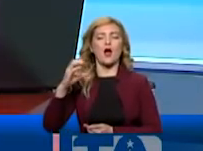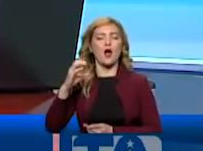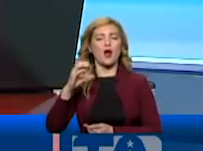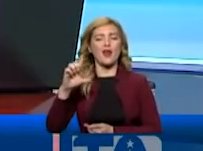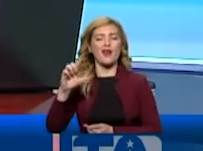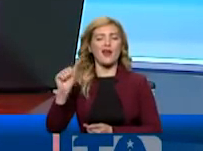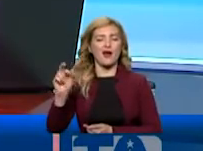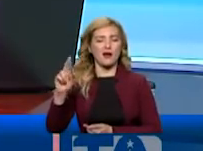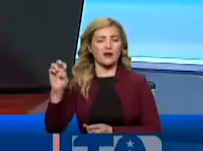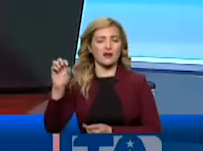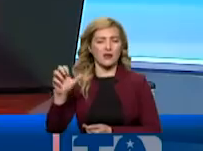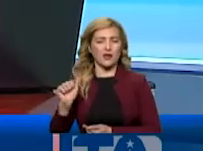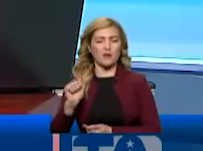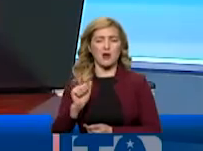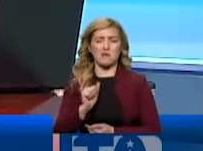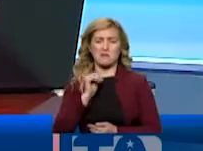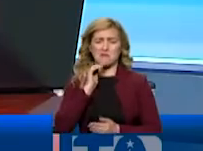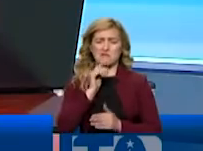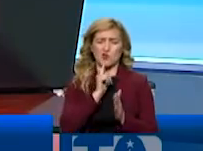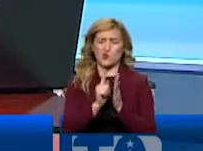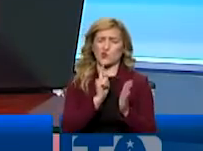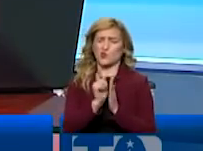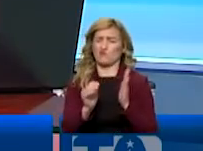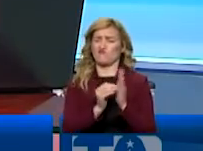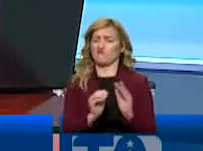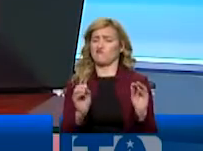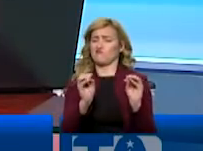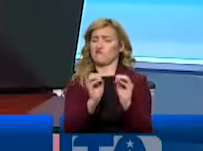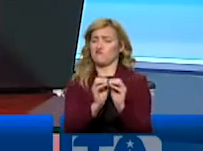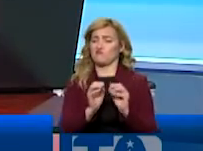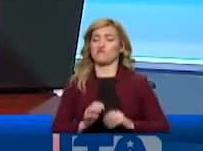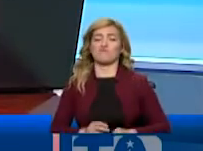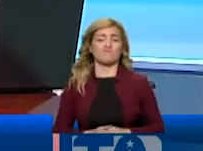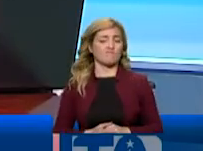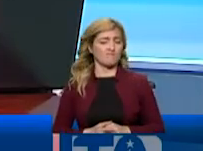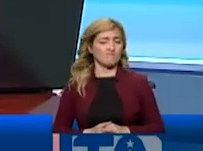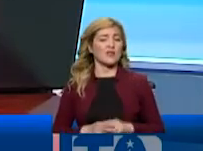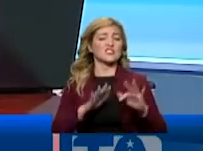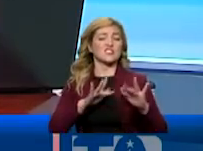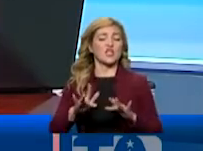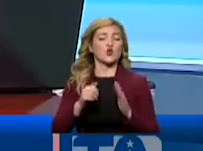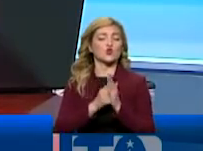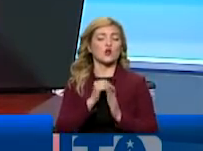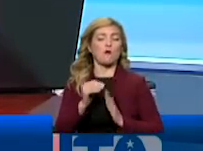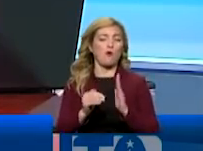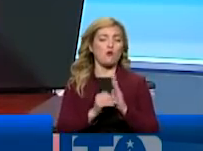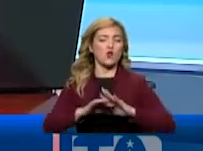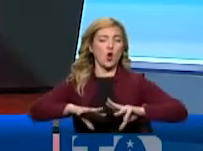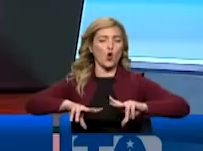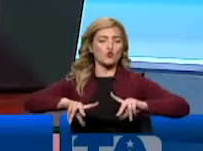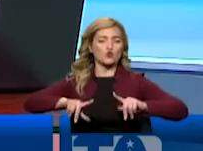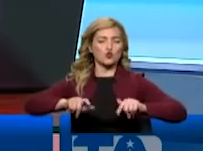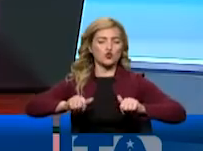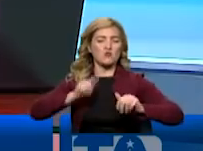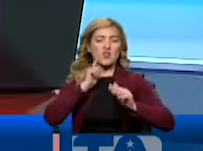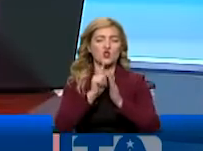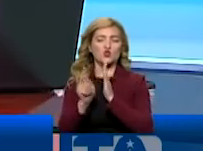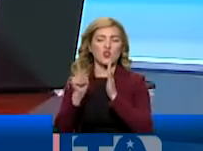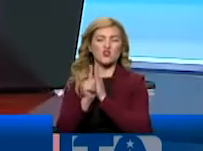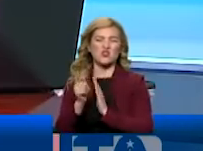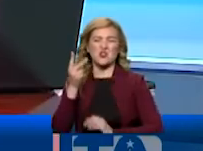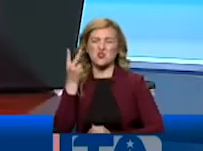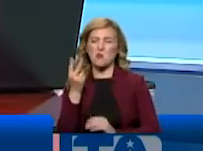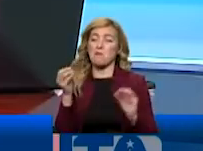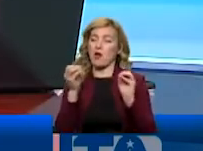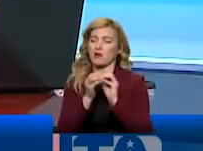secretaria anticorrupción advirtió de dos denuncias en las que estaría involucrada Larrea, relacionadas con fideicomisos para la construcción de hospitales